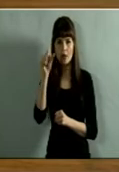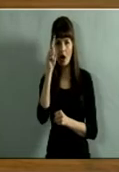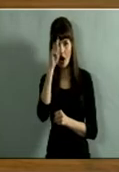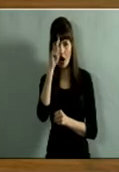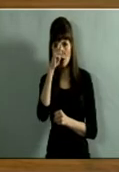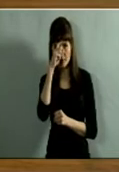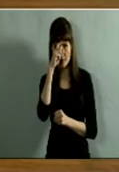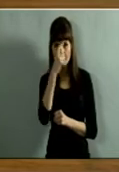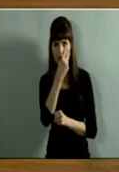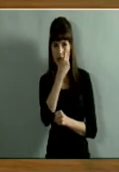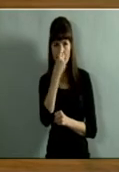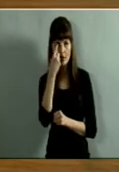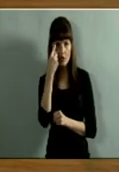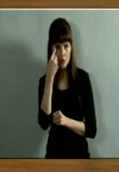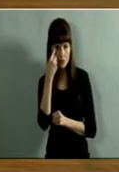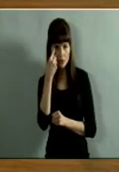de Capital Federal.